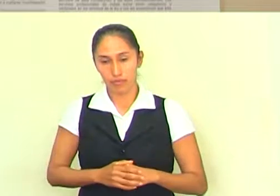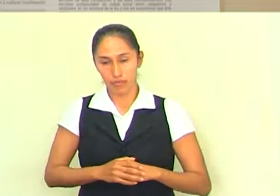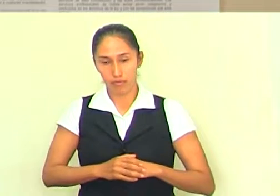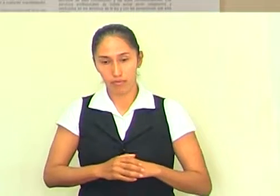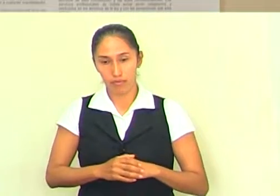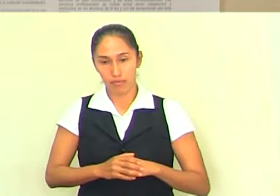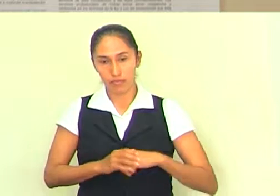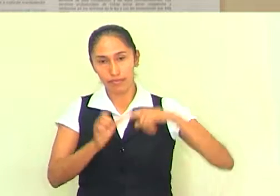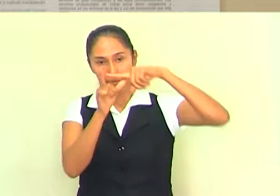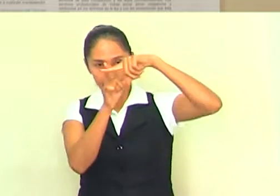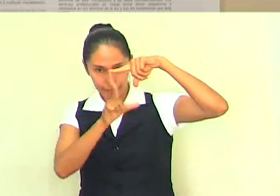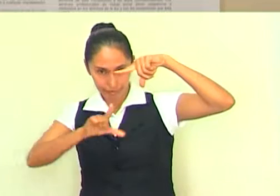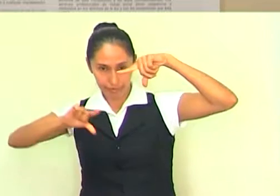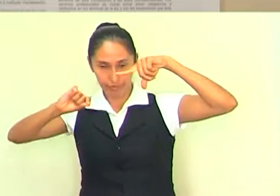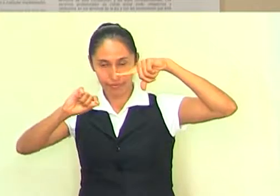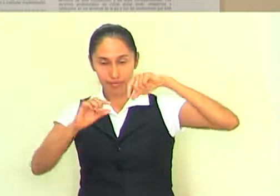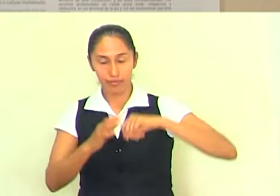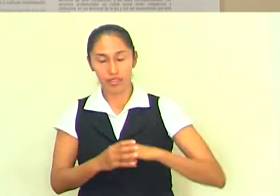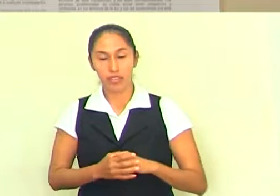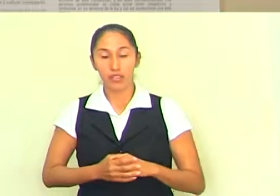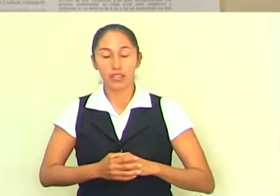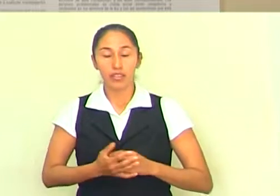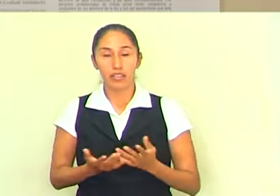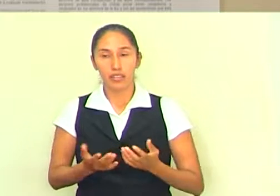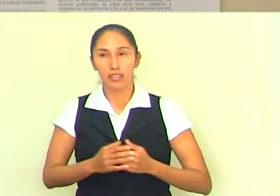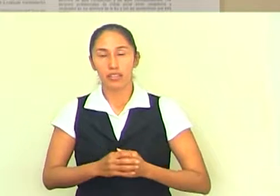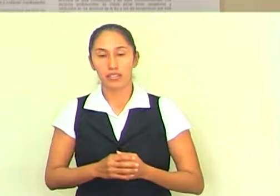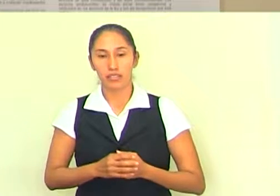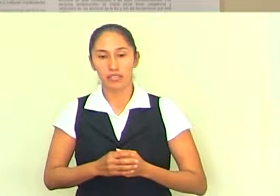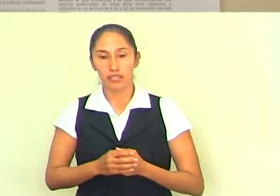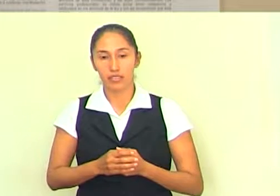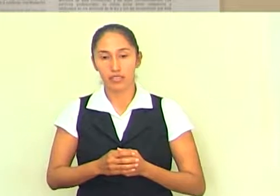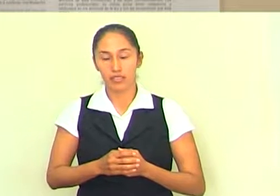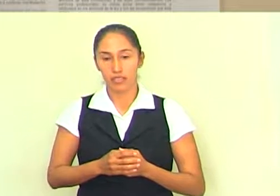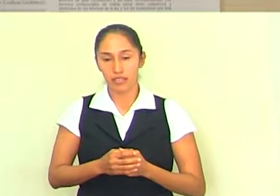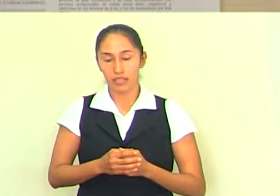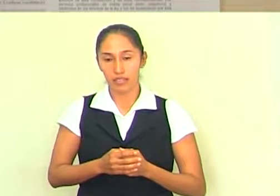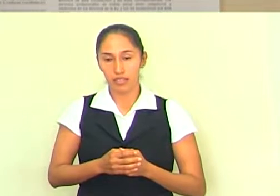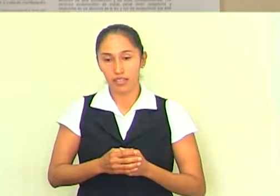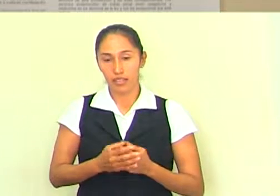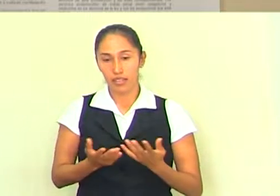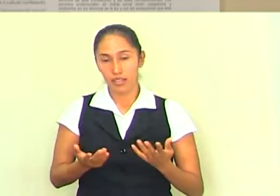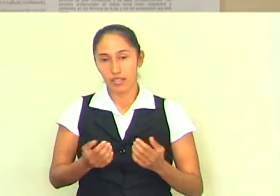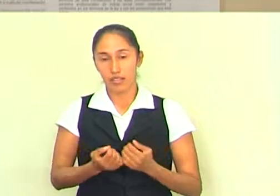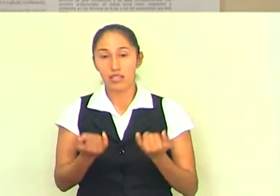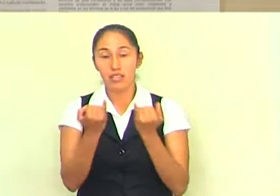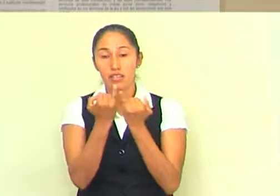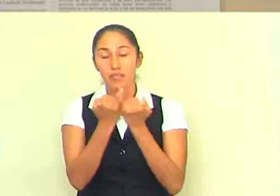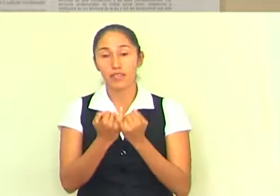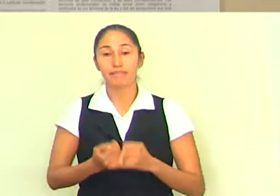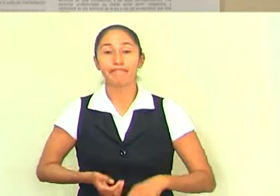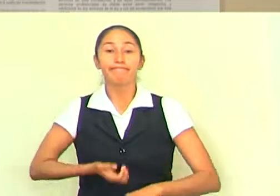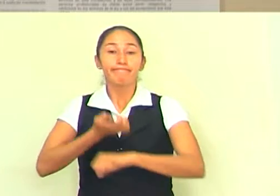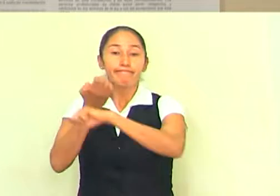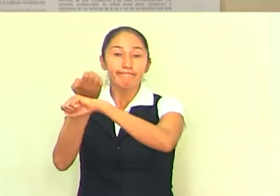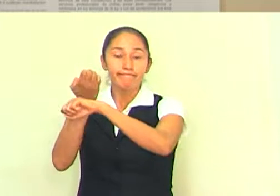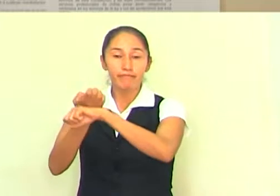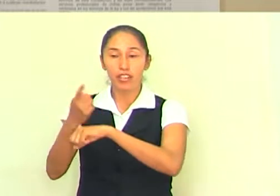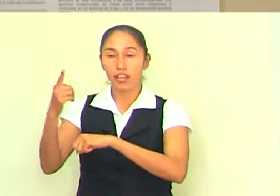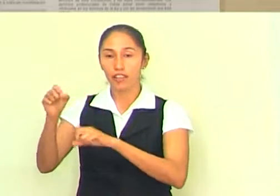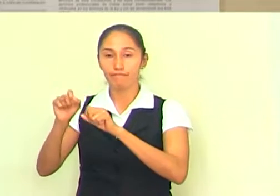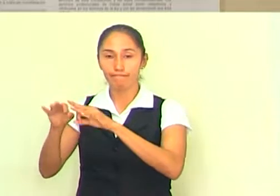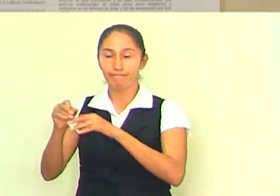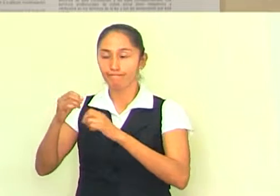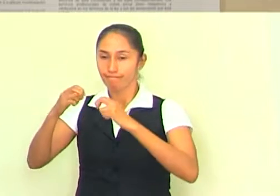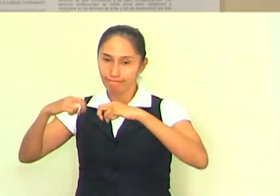Derechos Humanos a nivel federal, mencionamos también la Comisión Interamericana de Derechos Humanos,